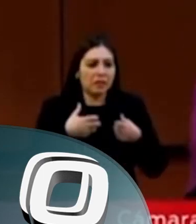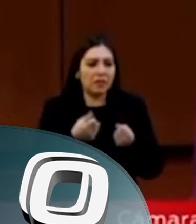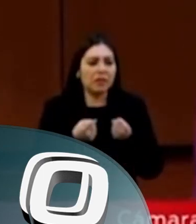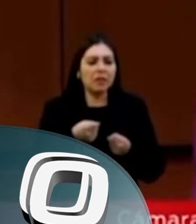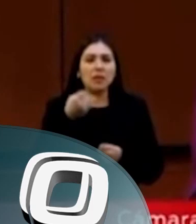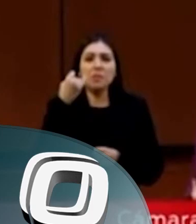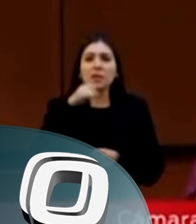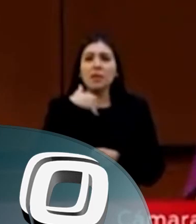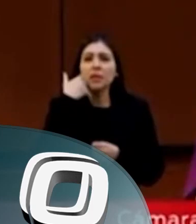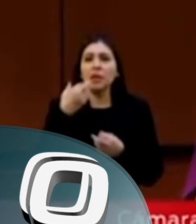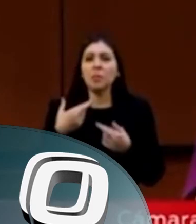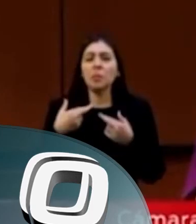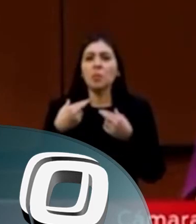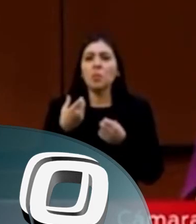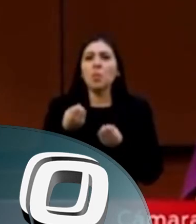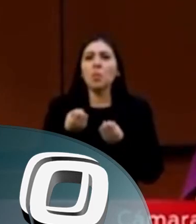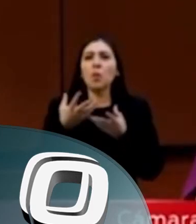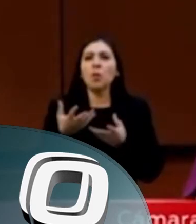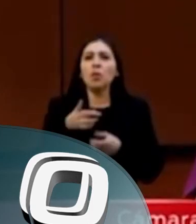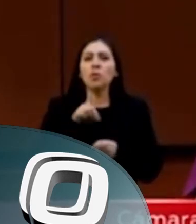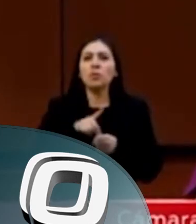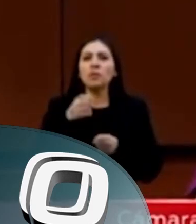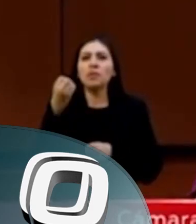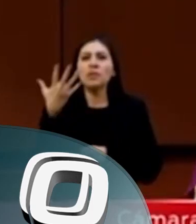donar 5 días de dieta.